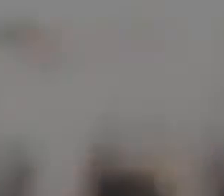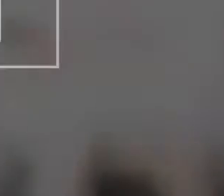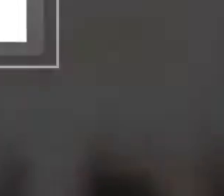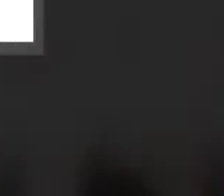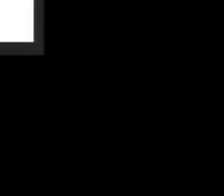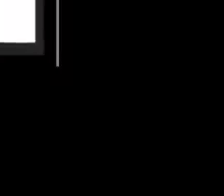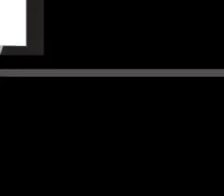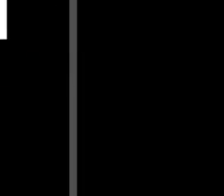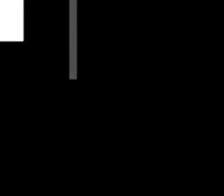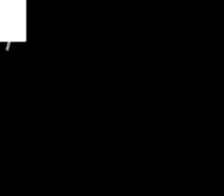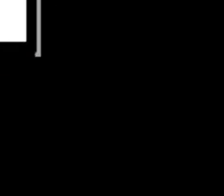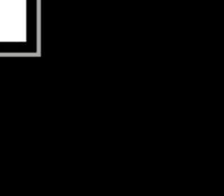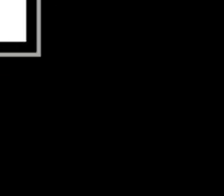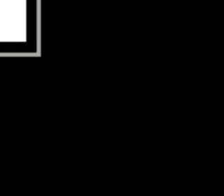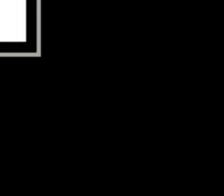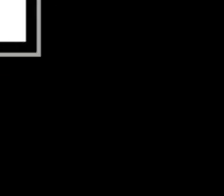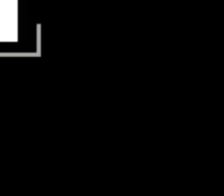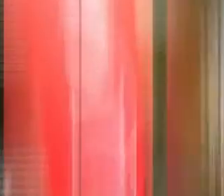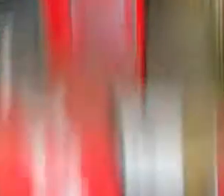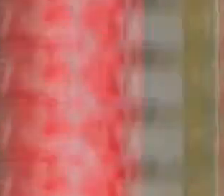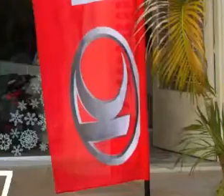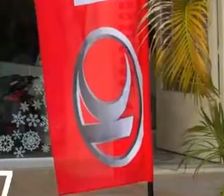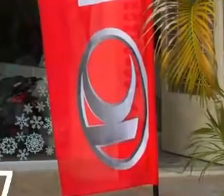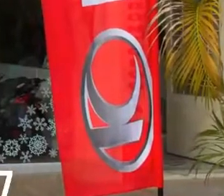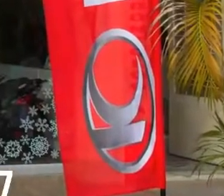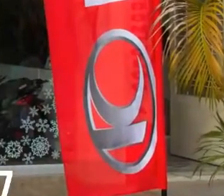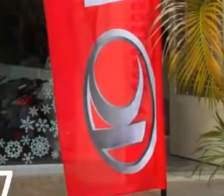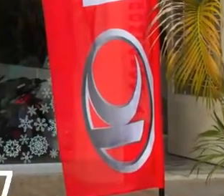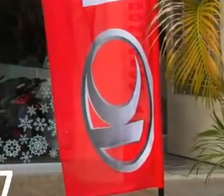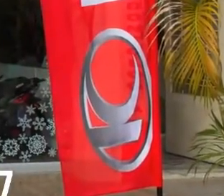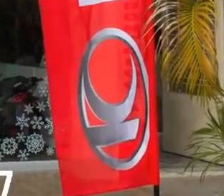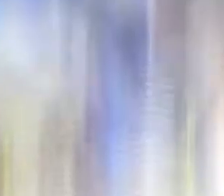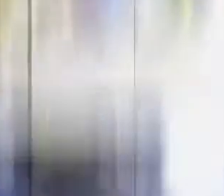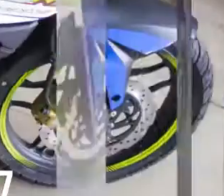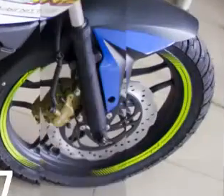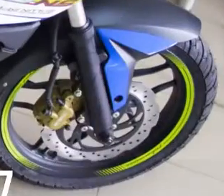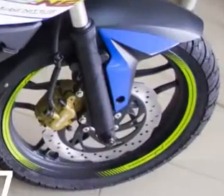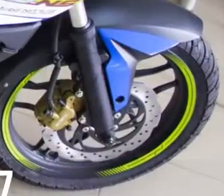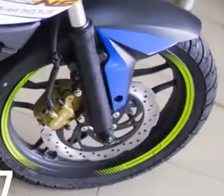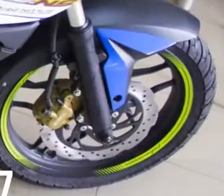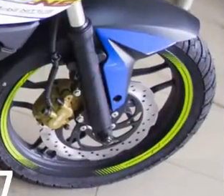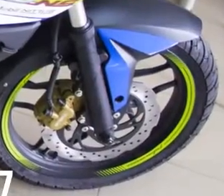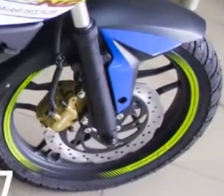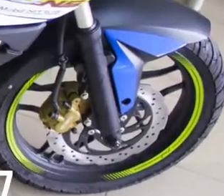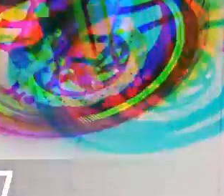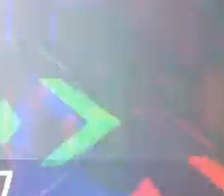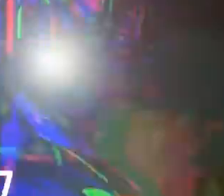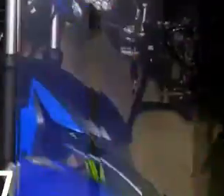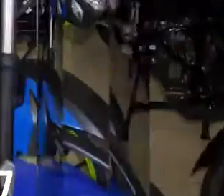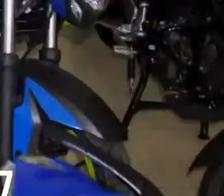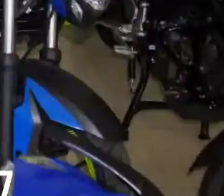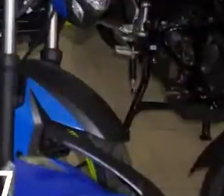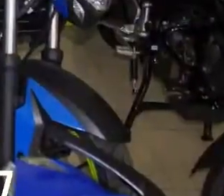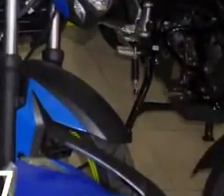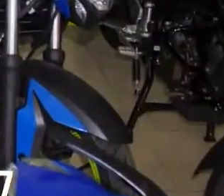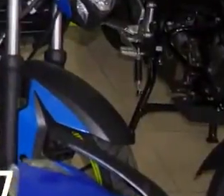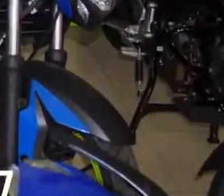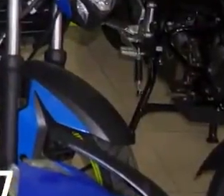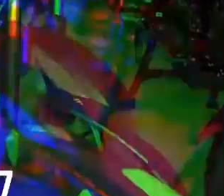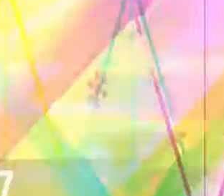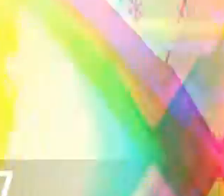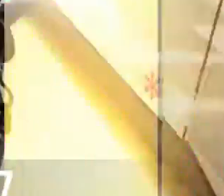especializada. Visítanos, crom.com.co. Estrene moto con Comultrasan Motos. Tenemos planes de pago de hasta 3 años de plazo y